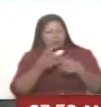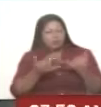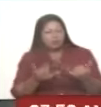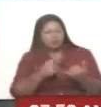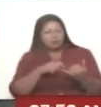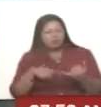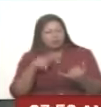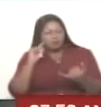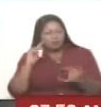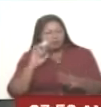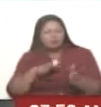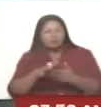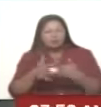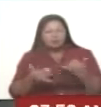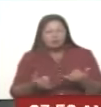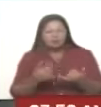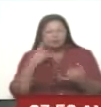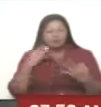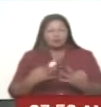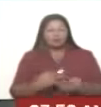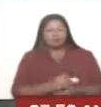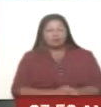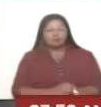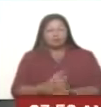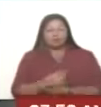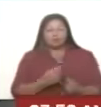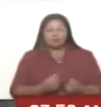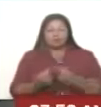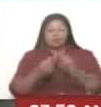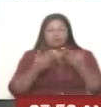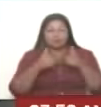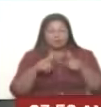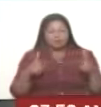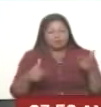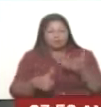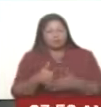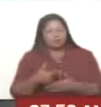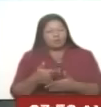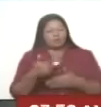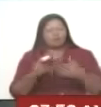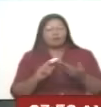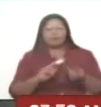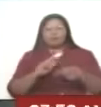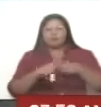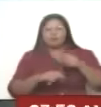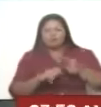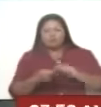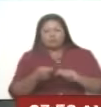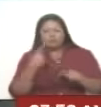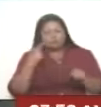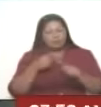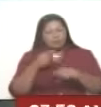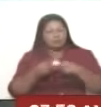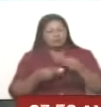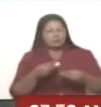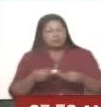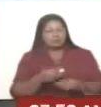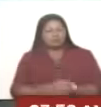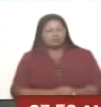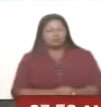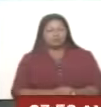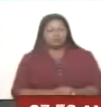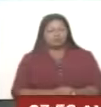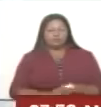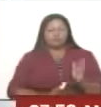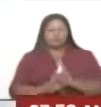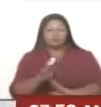nosotros somos los que garantizamos que cuando la economía se vaya expandiendo, eso se va a ir traduciendo, como efectivamente ha ocurrido, en